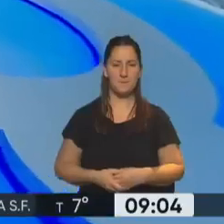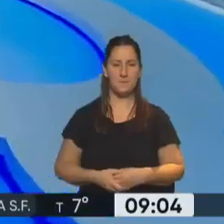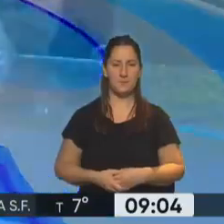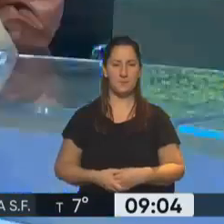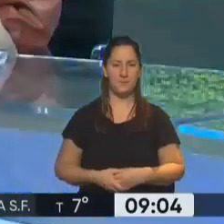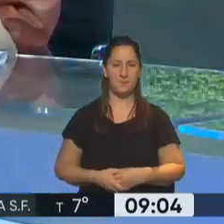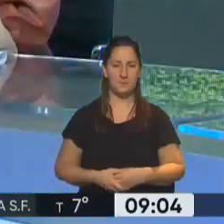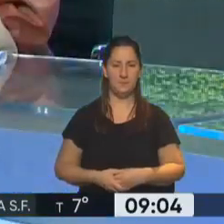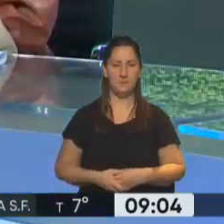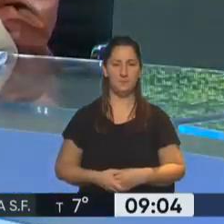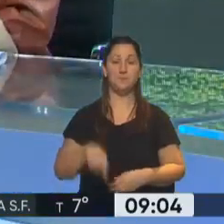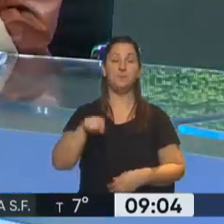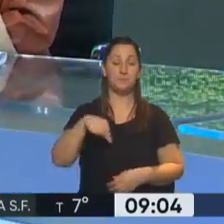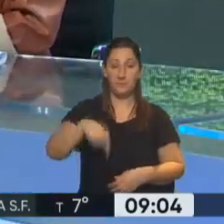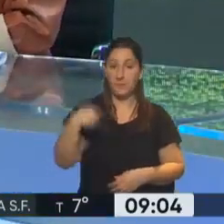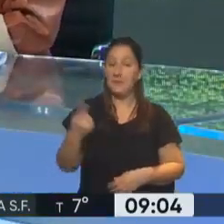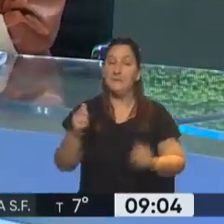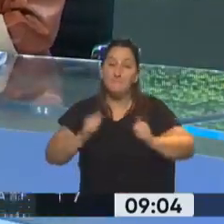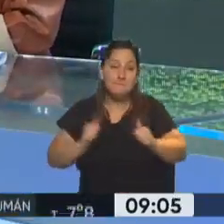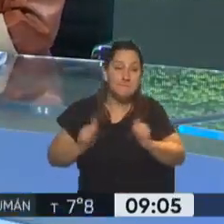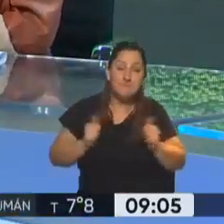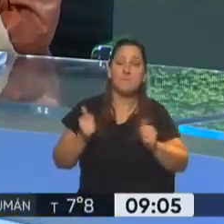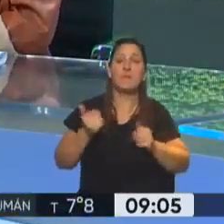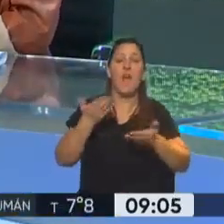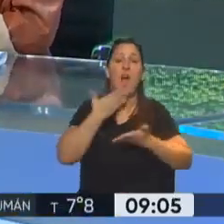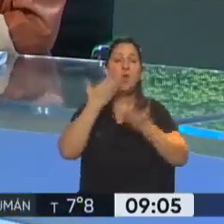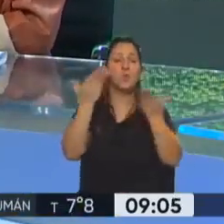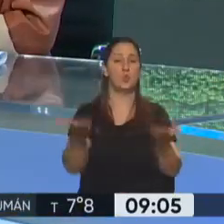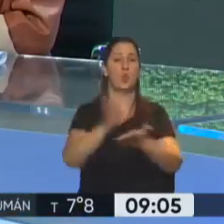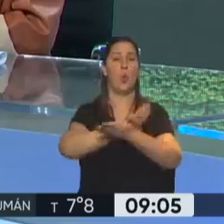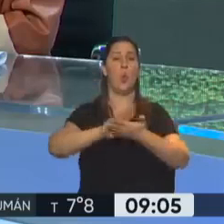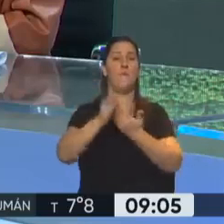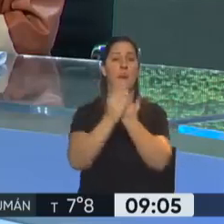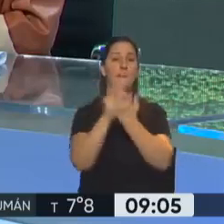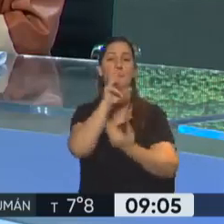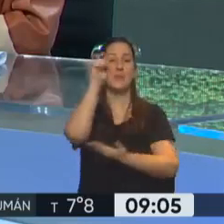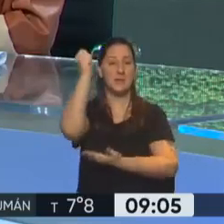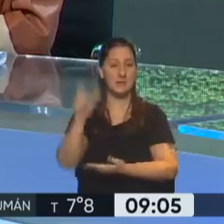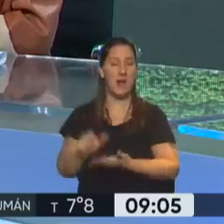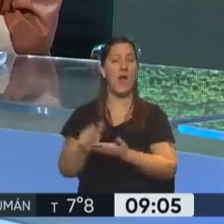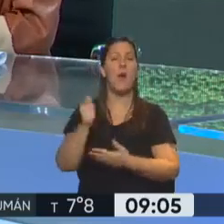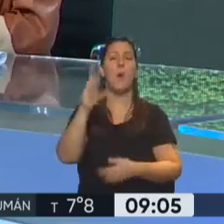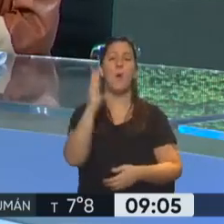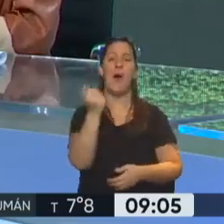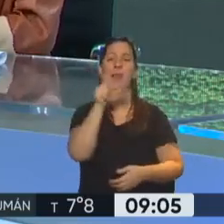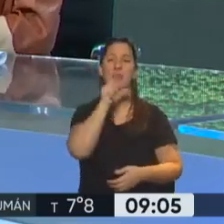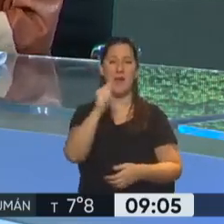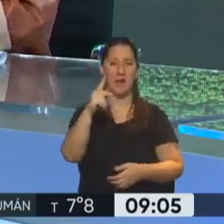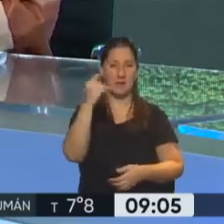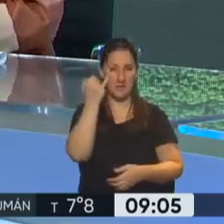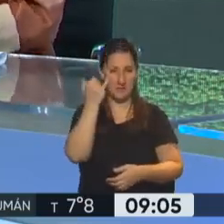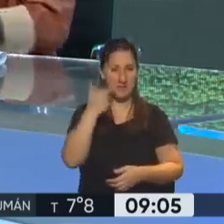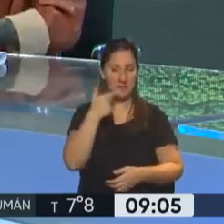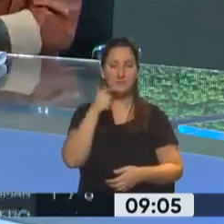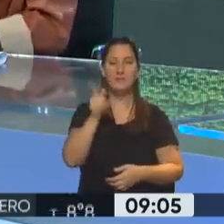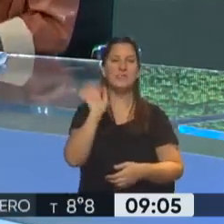bueno estamos con muchas negativas esperando los anuncios de la nueva ministra de economía silvina batakis ya sabemos que definió el equipo